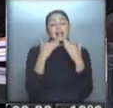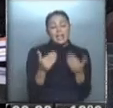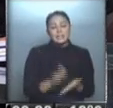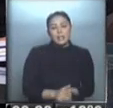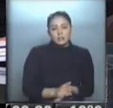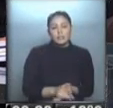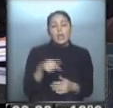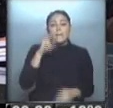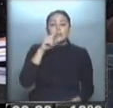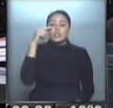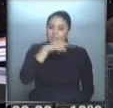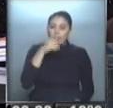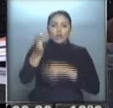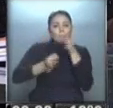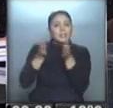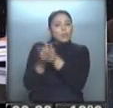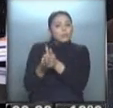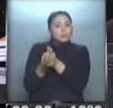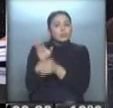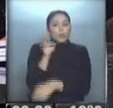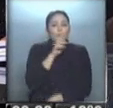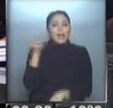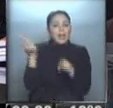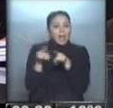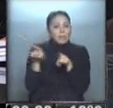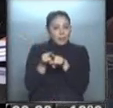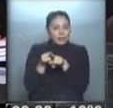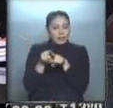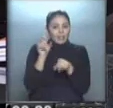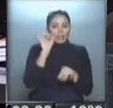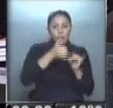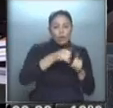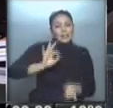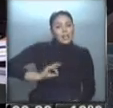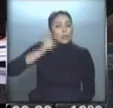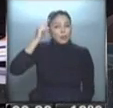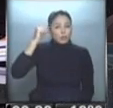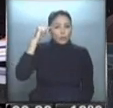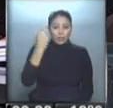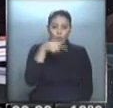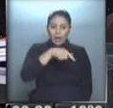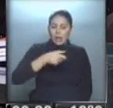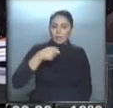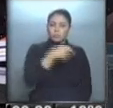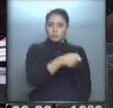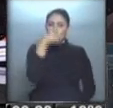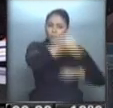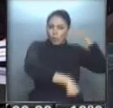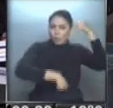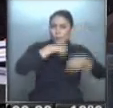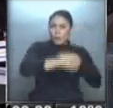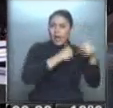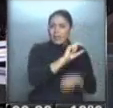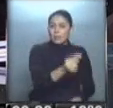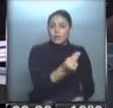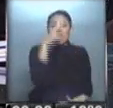justamente visión 7 dialogó con la hermana de Walter bulacio el joven que en 1991 como decía Mariana fue asesinado a golpes